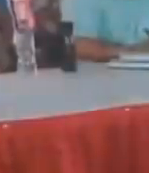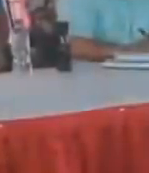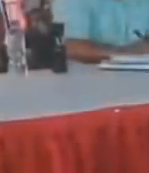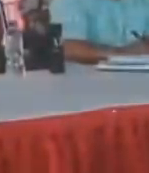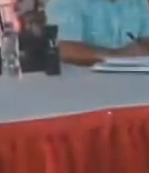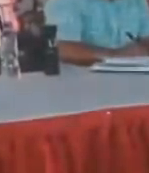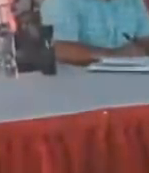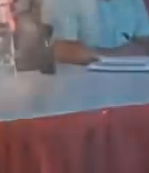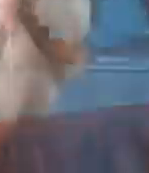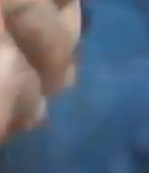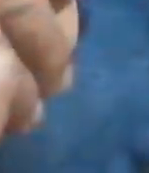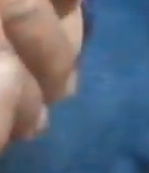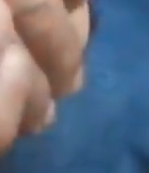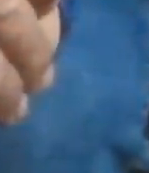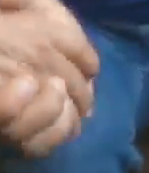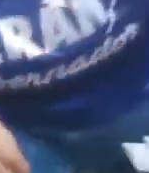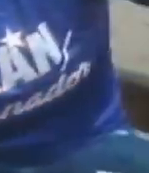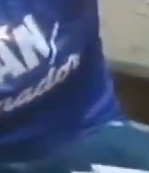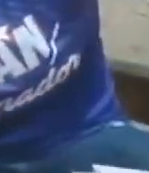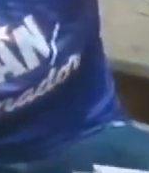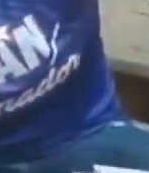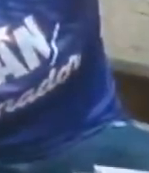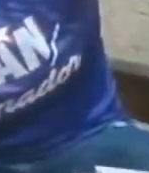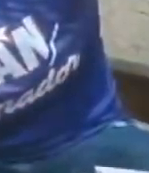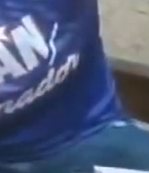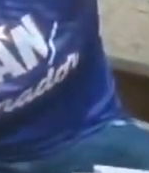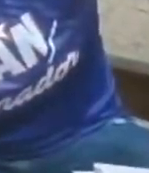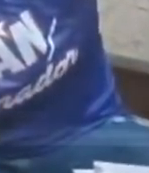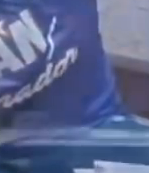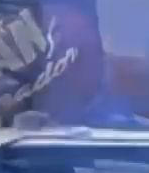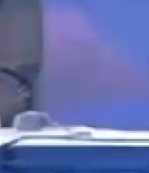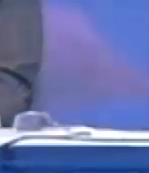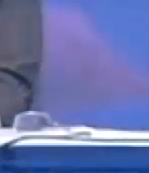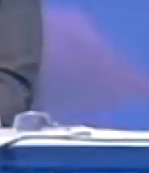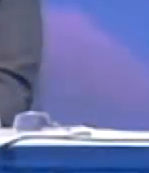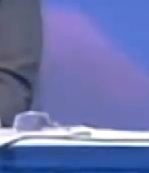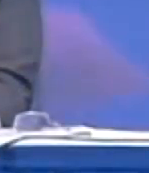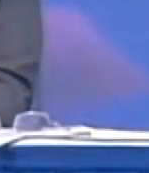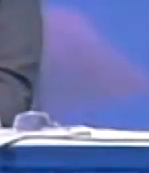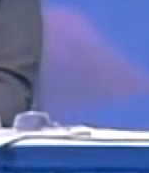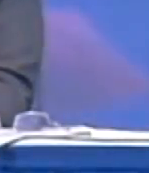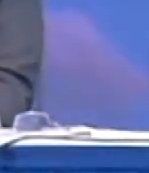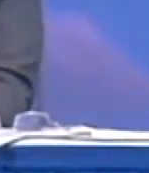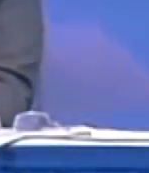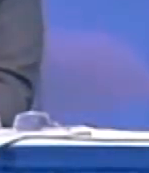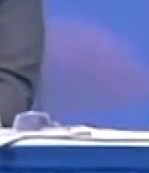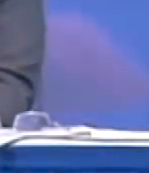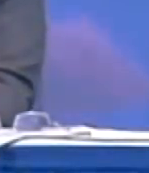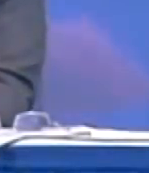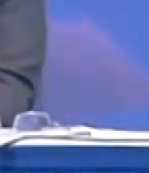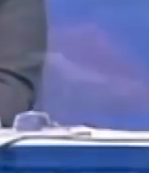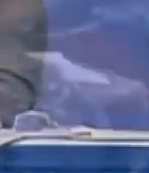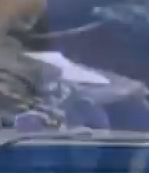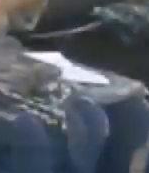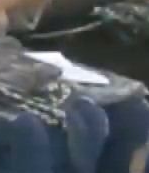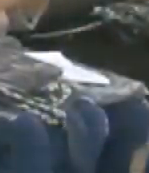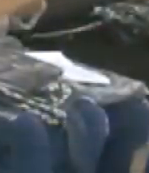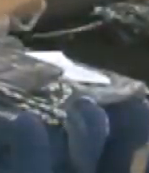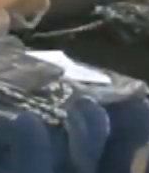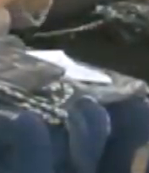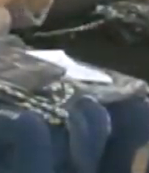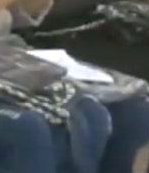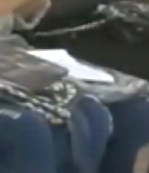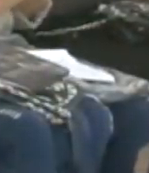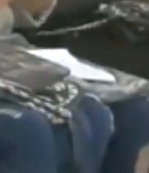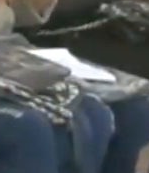revolución bolivariana. Los felicito por la creación de los gobiernos comunitarios. Muy